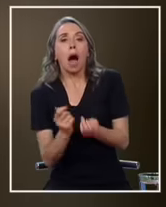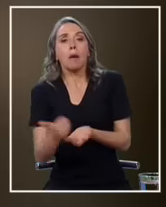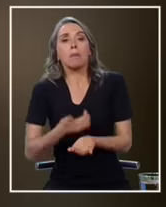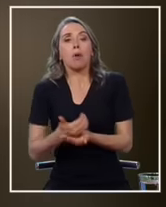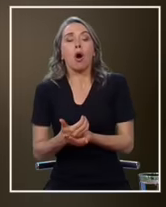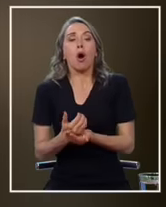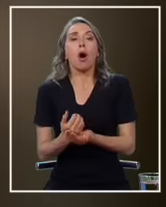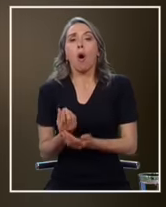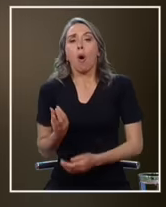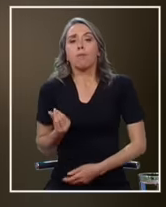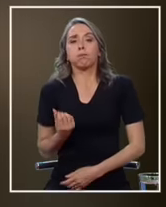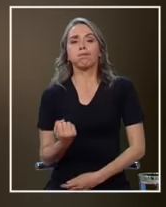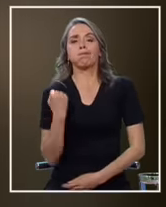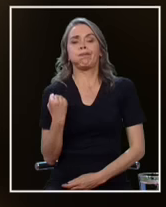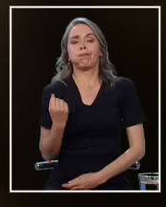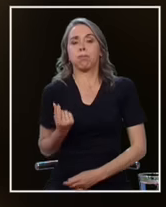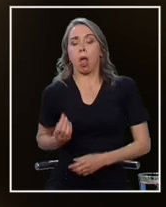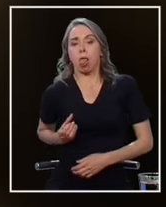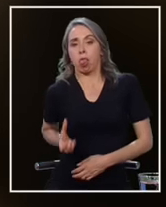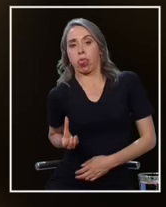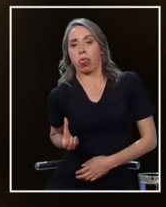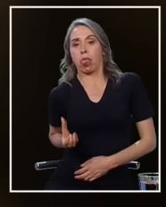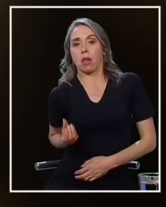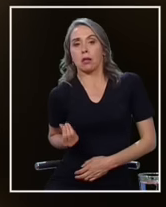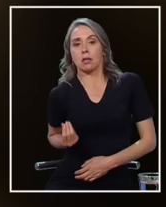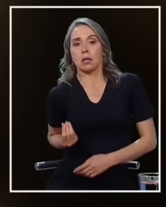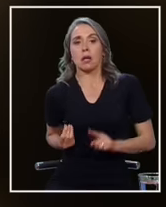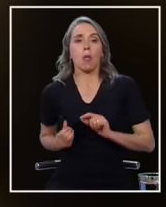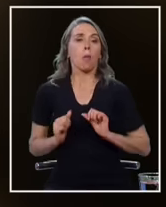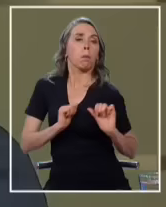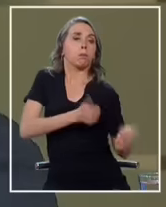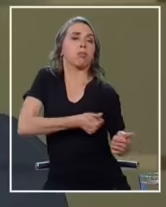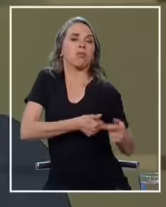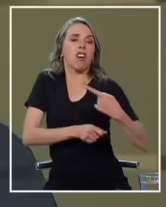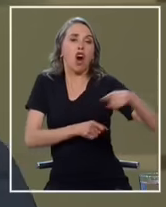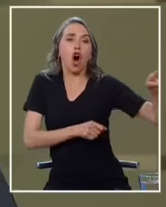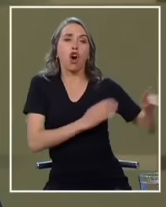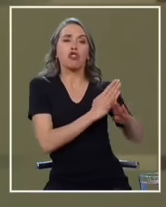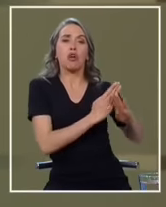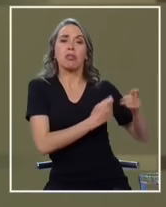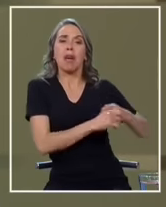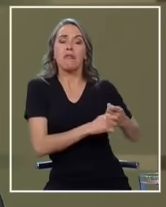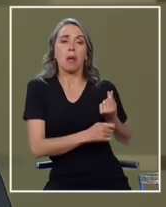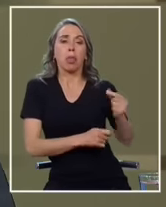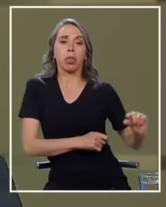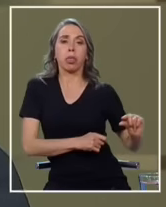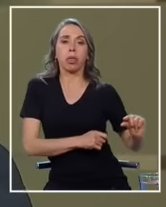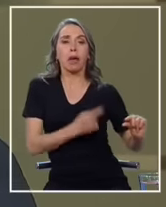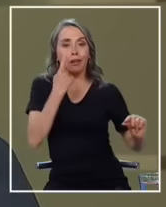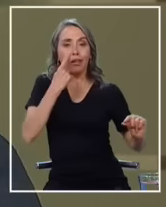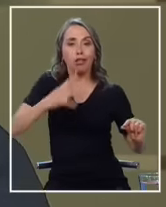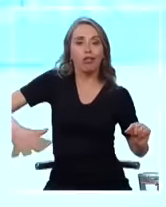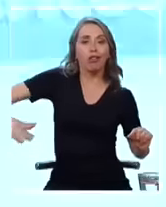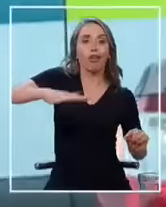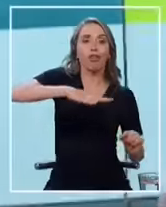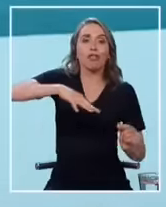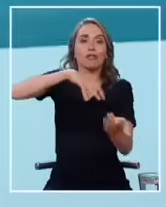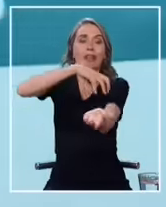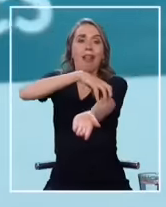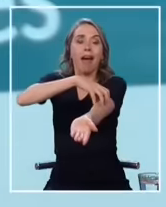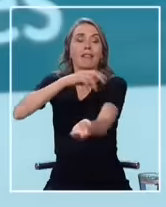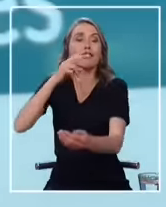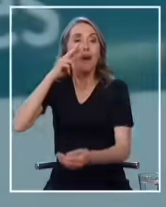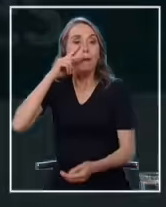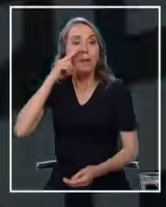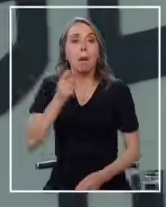tener un poder adquisitivo mayor a muchos traficantes que conocemos dentro de la región. Pero